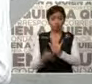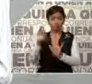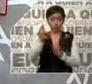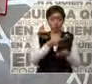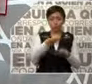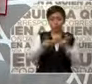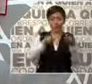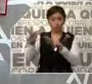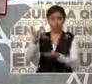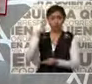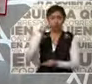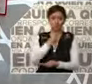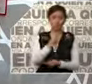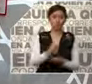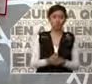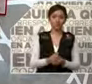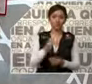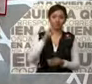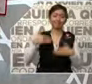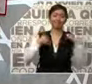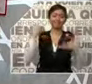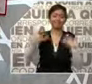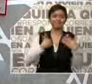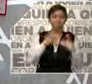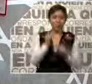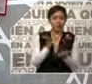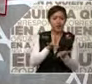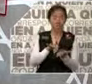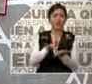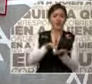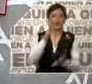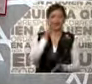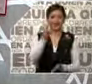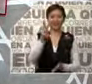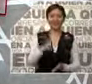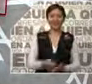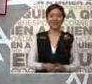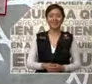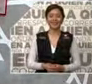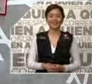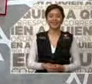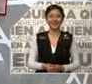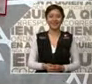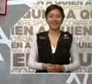muy especial, una muy alegre. Un empujoncito. Vamos a ver. Vamos a verlo.